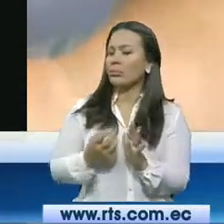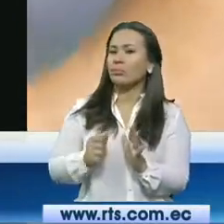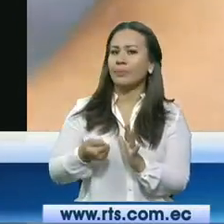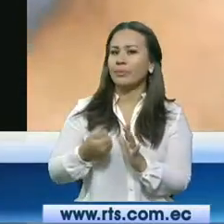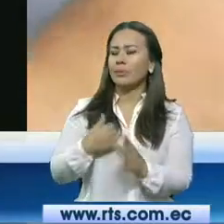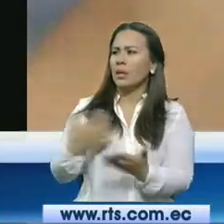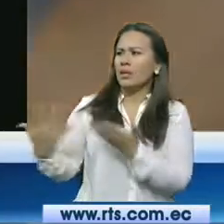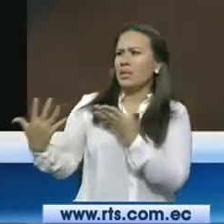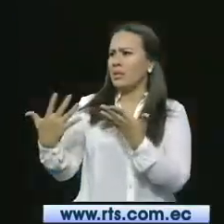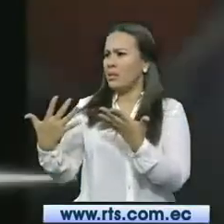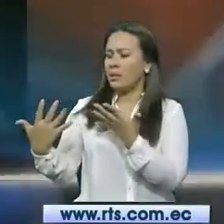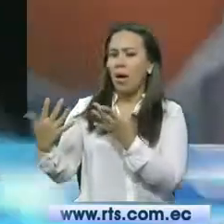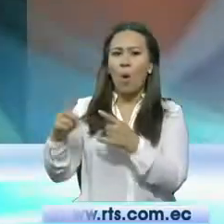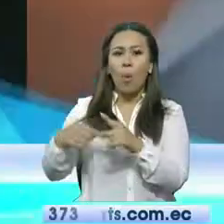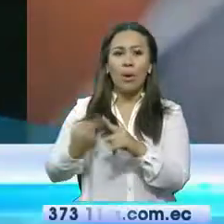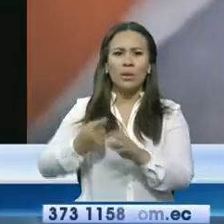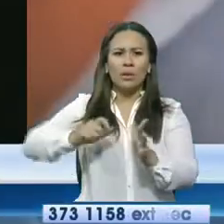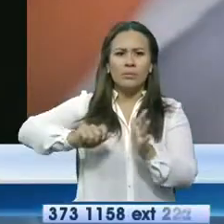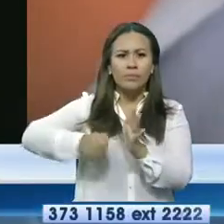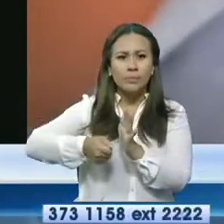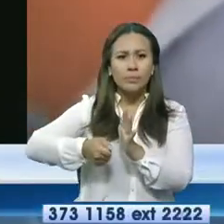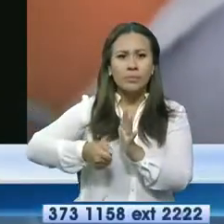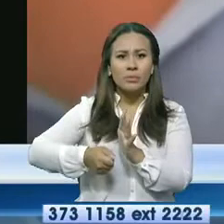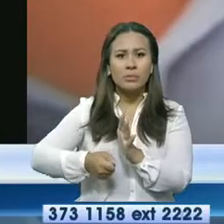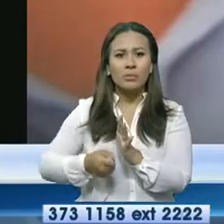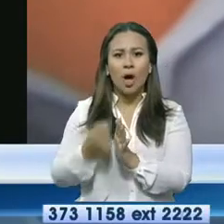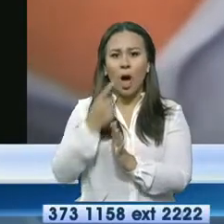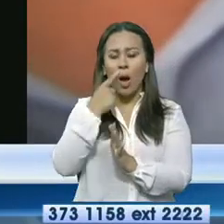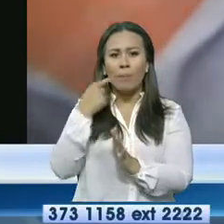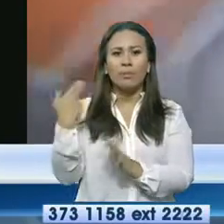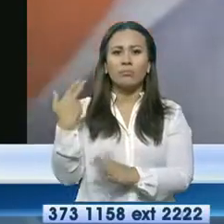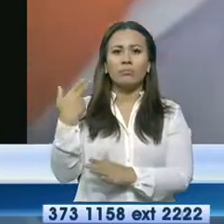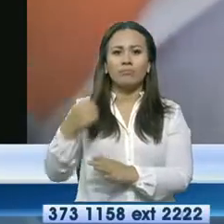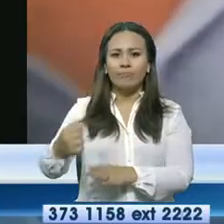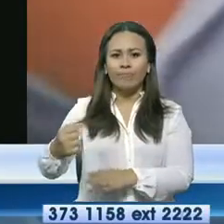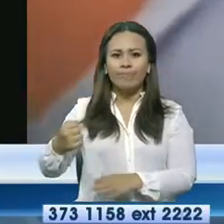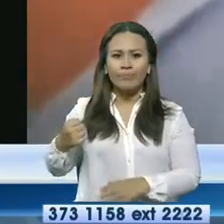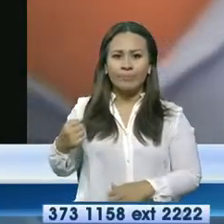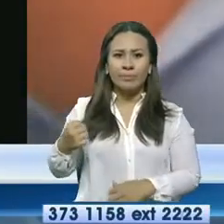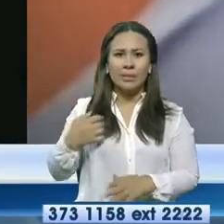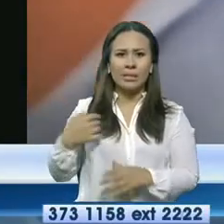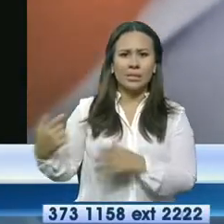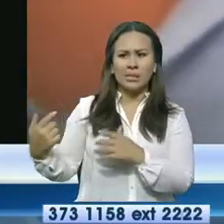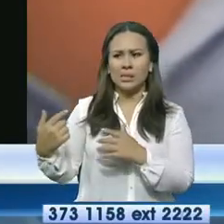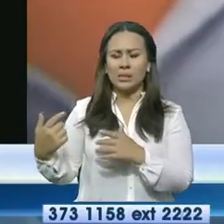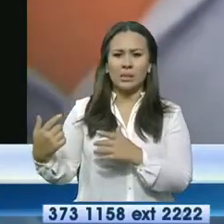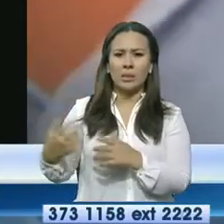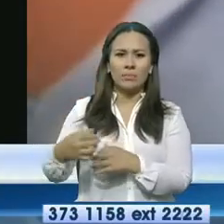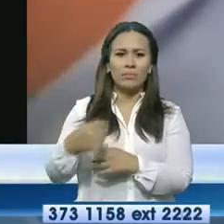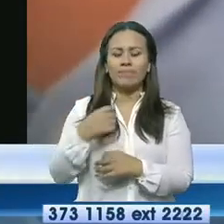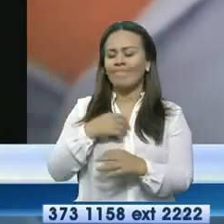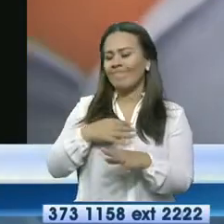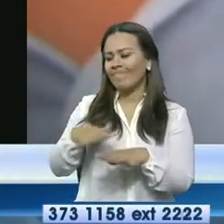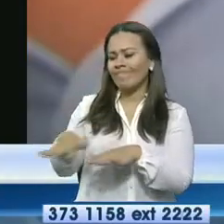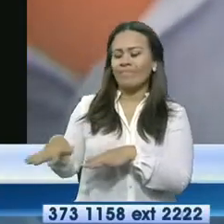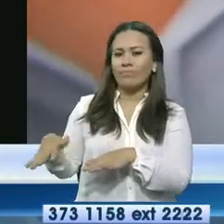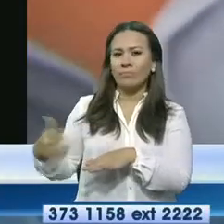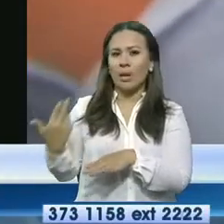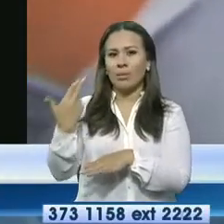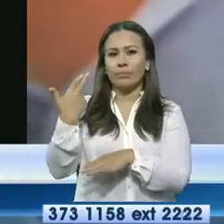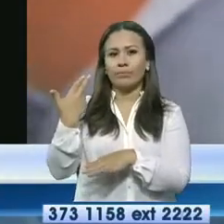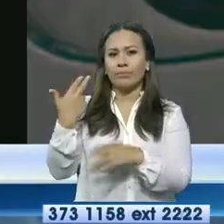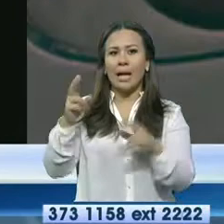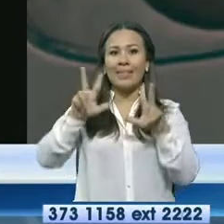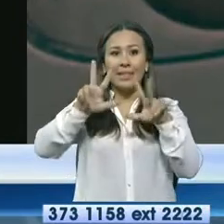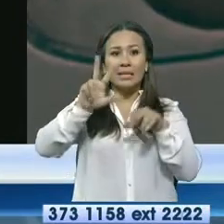y cuando quise arrancar de nuevo él subió el freno de mano y forcejé de nuevo y ya cuando me di cuenta estaba con tres